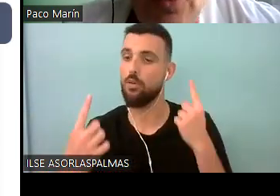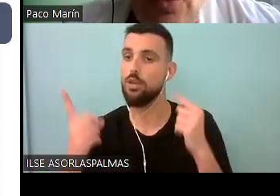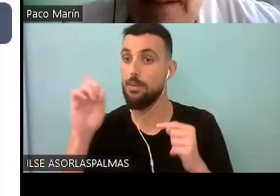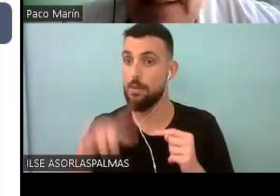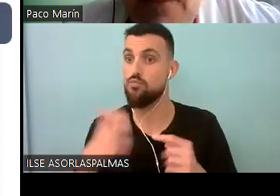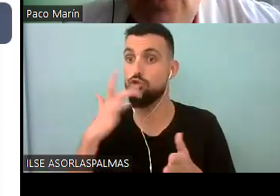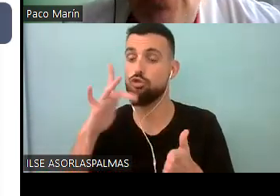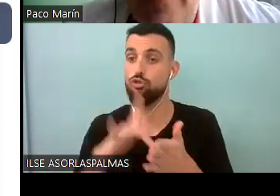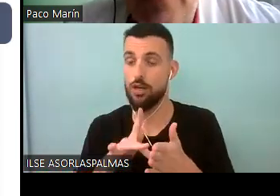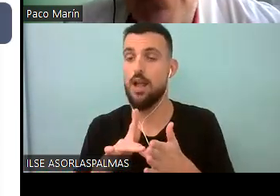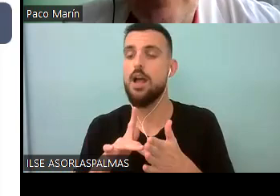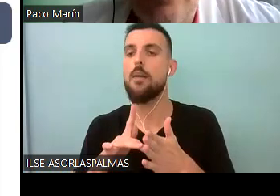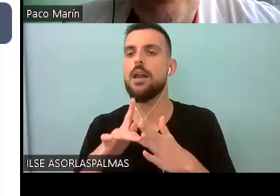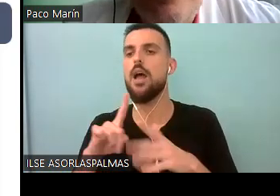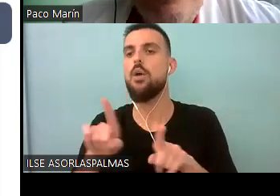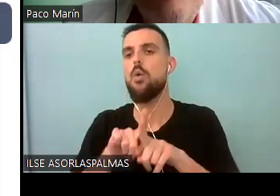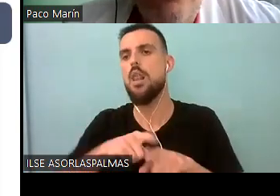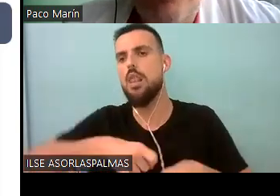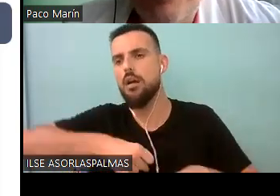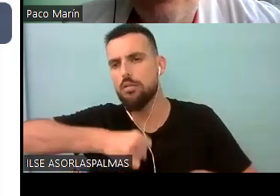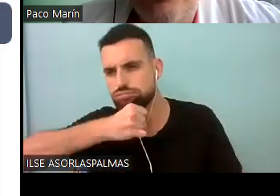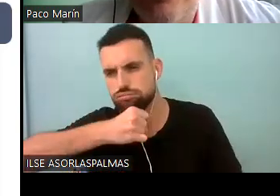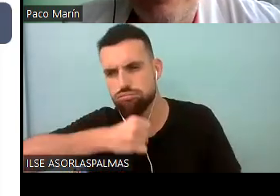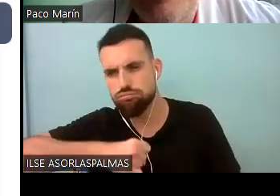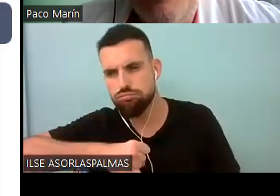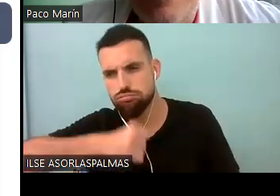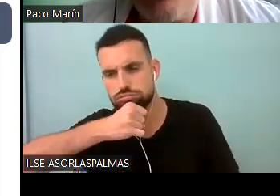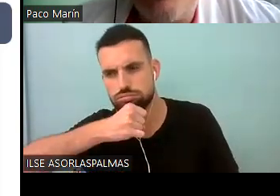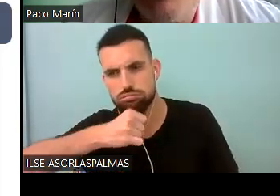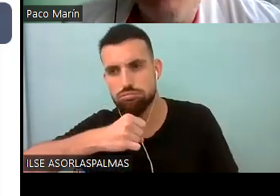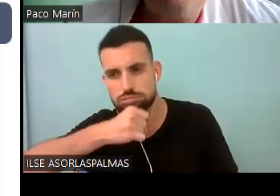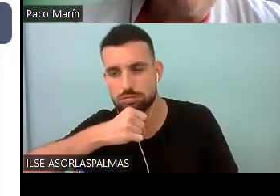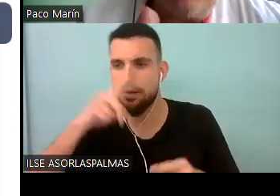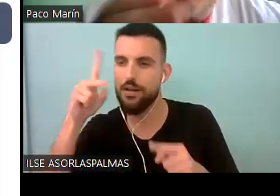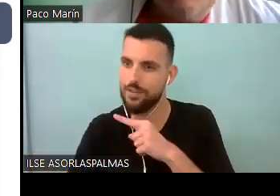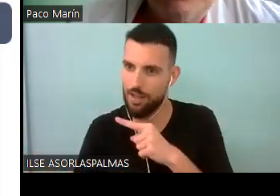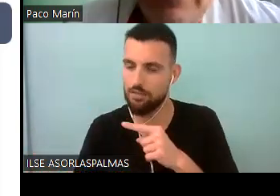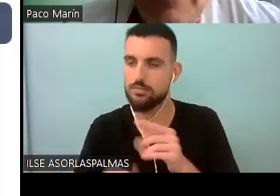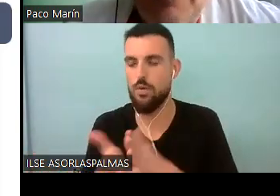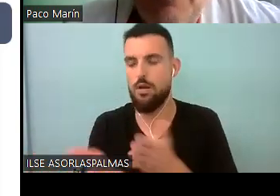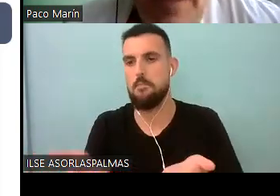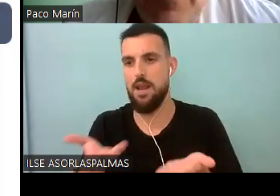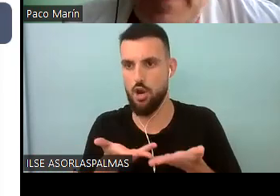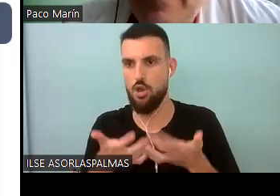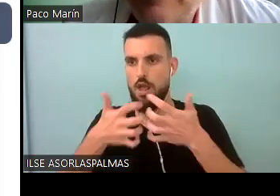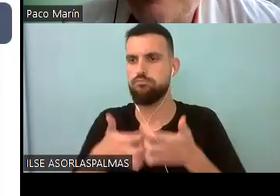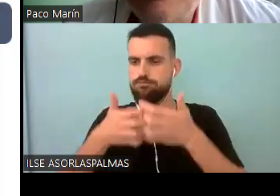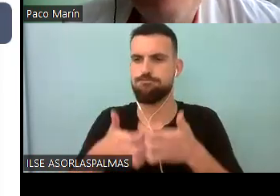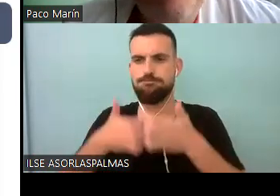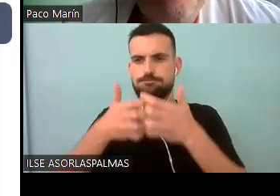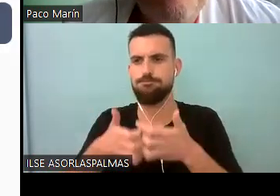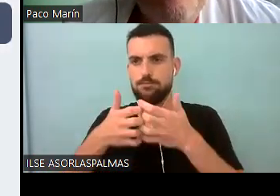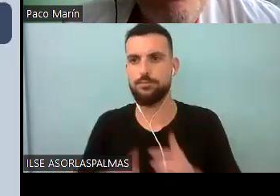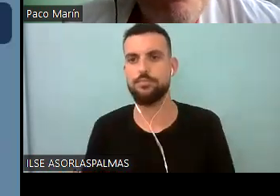los procesos oxidativos, son cofactores de los procesos antioxidativos y, por lo tanto, pueden ayudar en ese